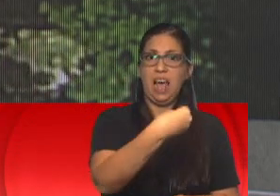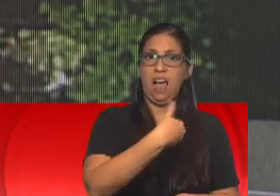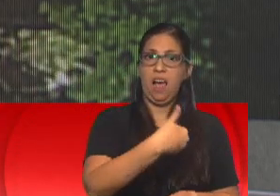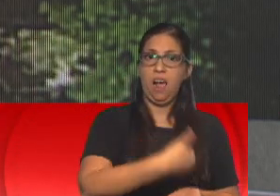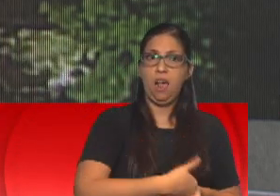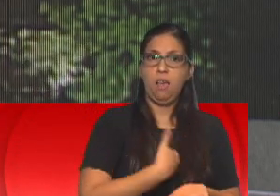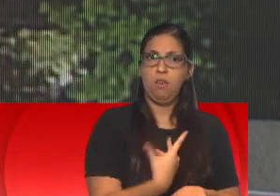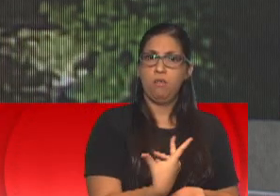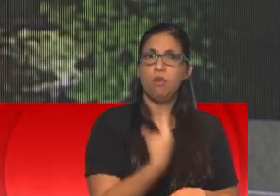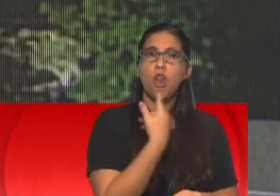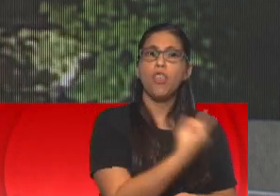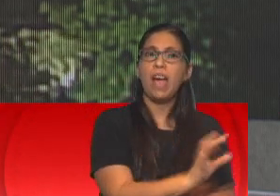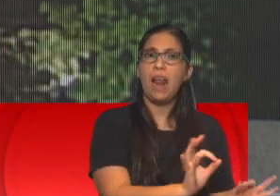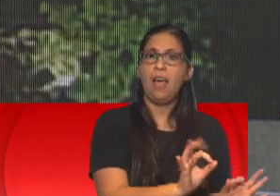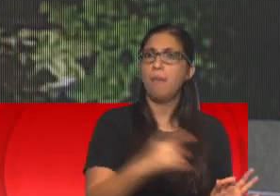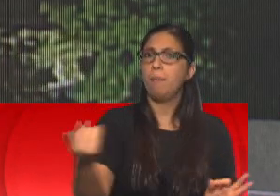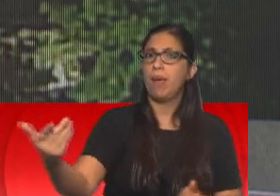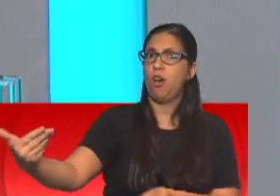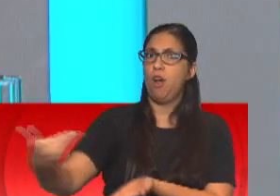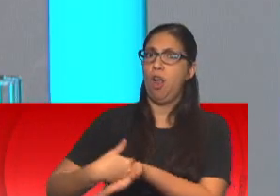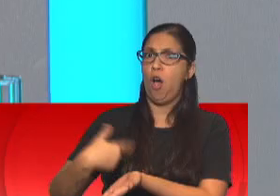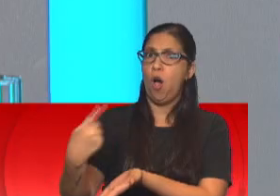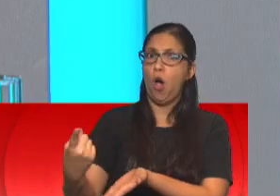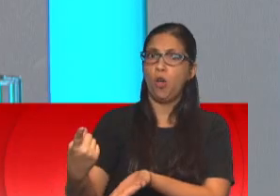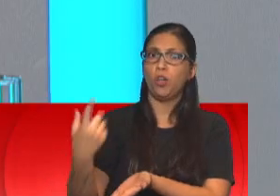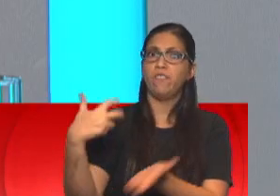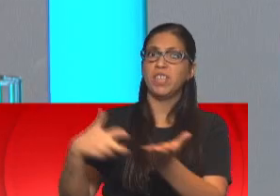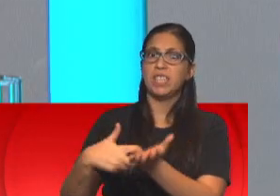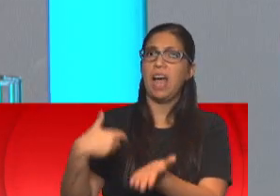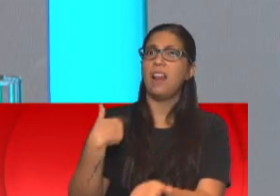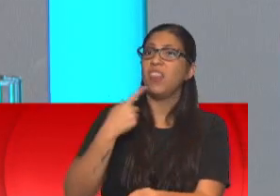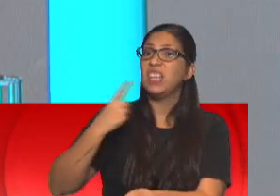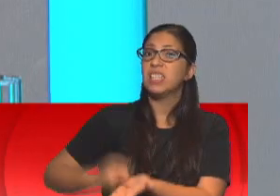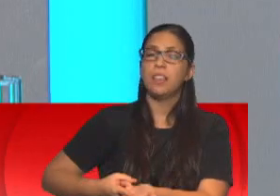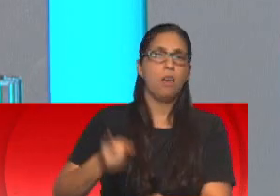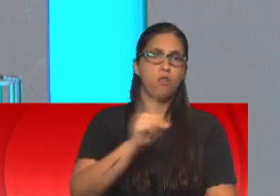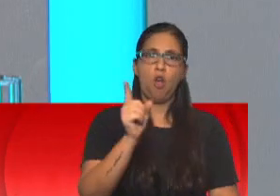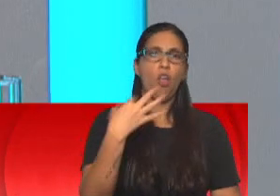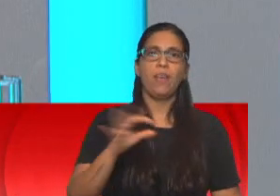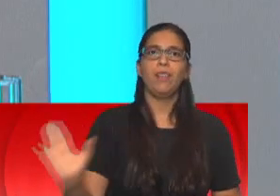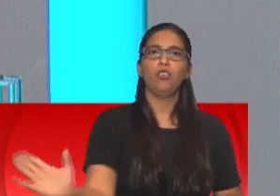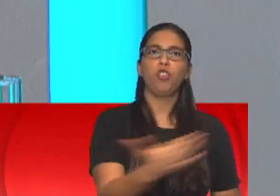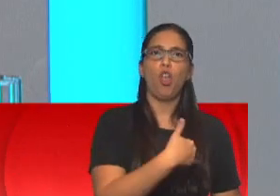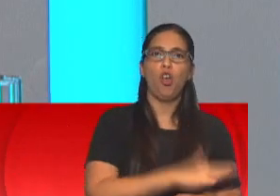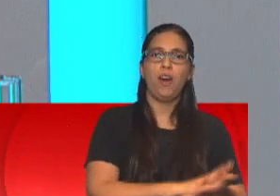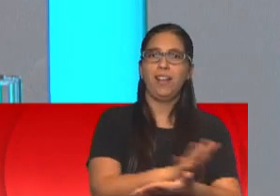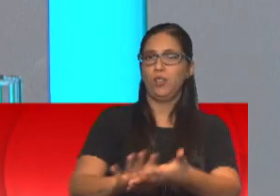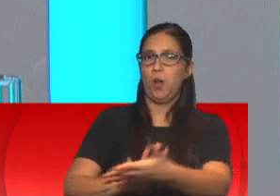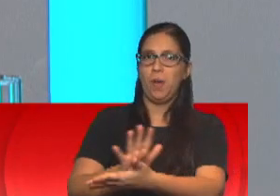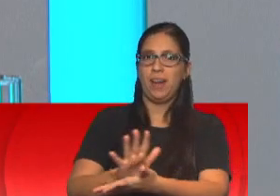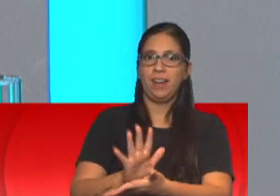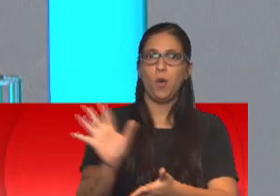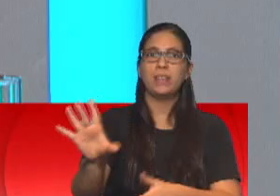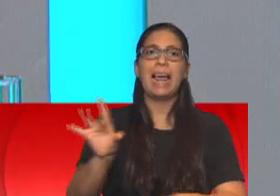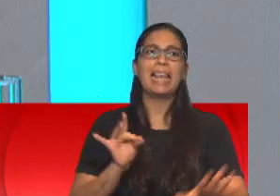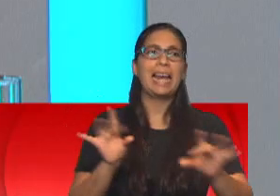se expida la Corte por la presentación realizada por el fiscal? Tiene que resolver todos los planteos. Todo al mismo tiempo. Claro, pues son